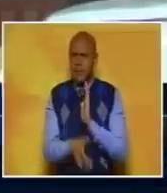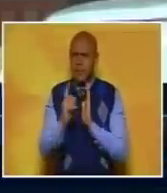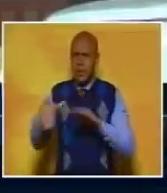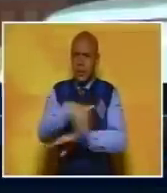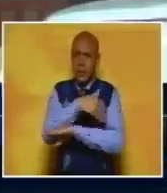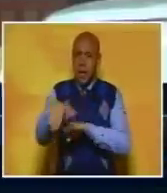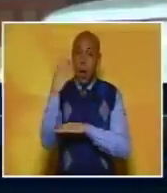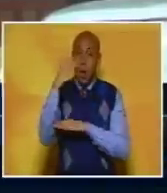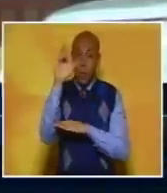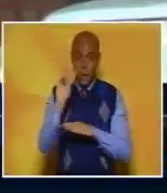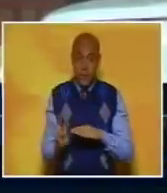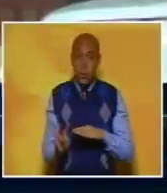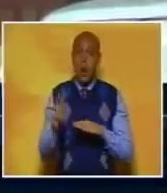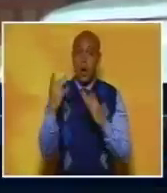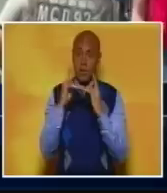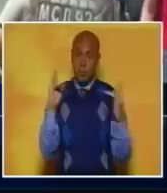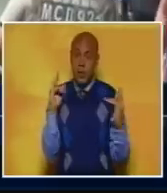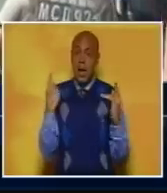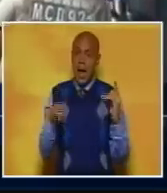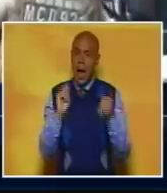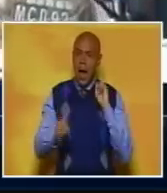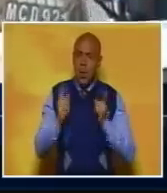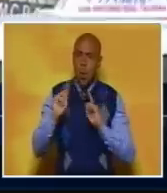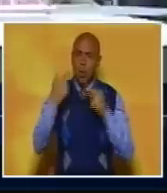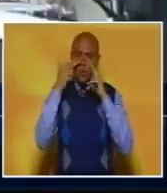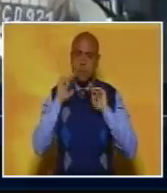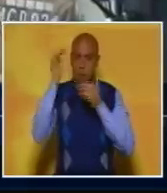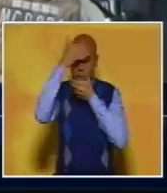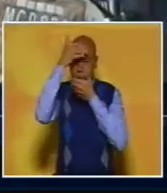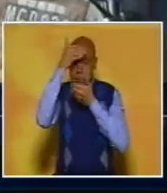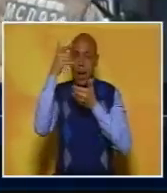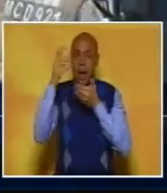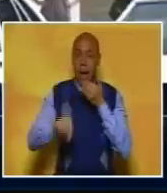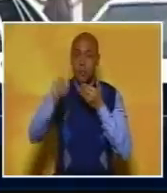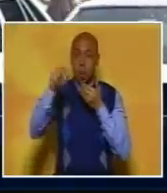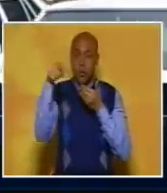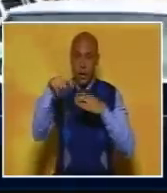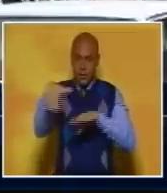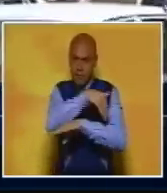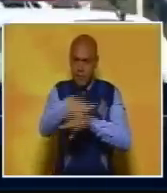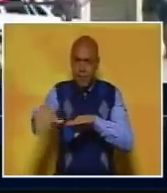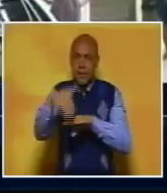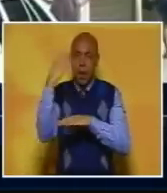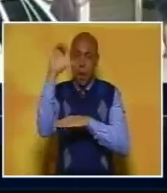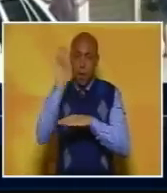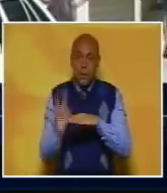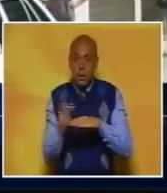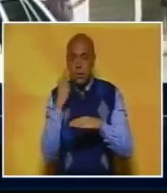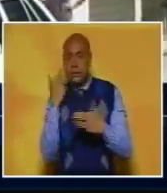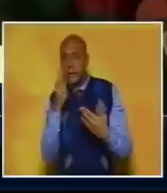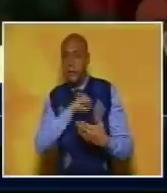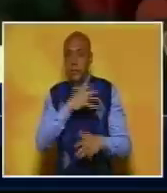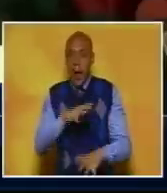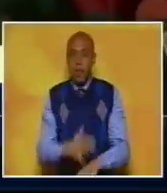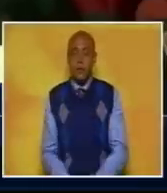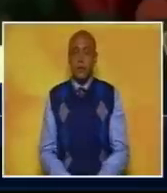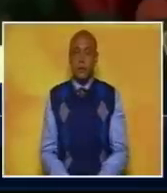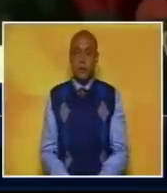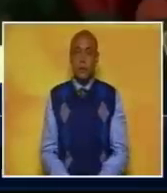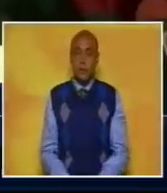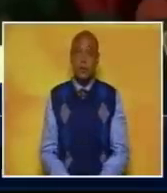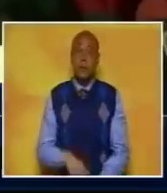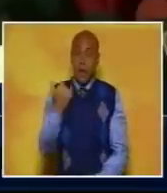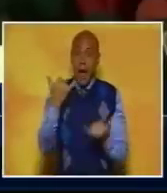frontera colombo-venezolana. La acción de grupos guerrilleros en norte de Santander ha desatado temor en los pobladores del eje limítrofe. Prácticamente